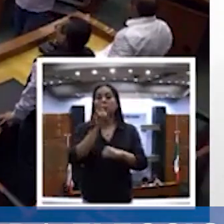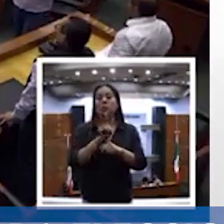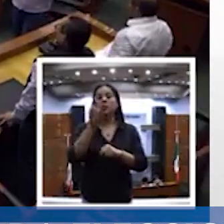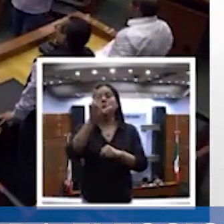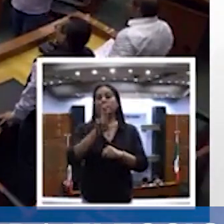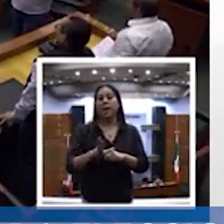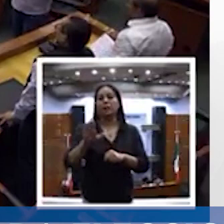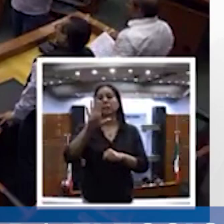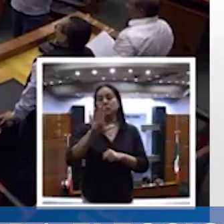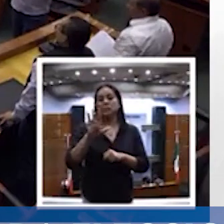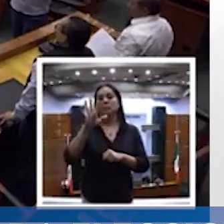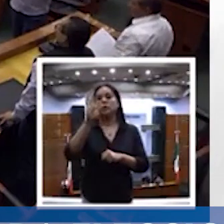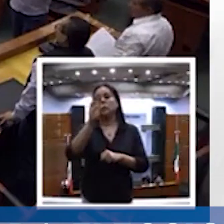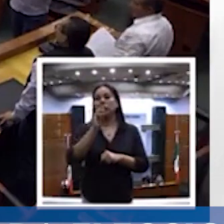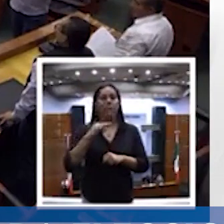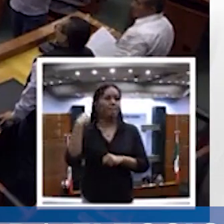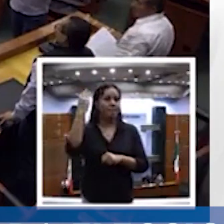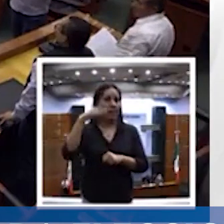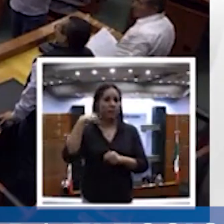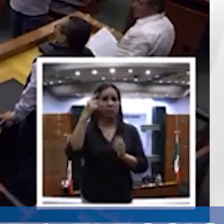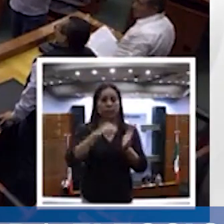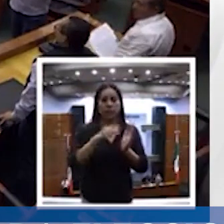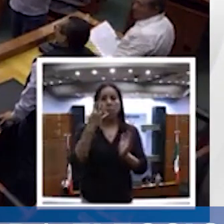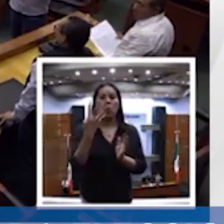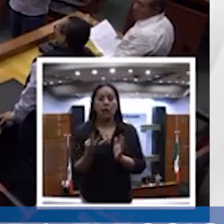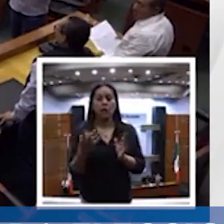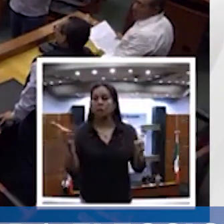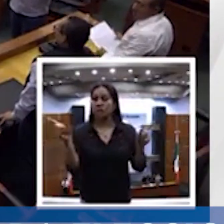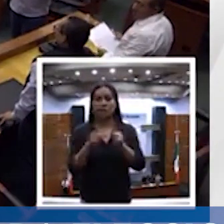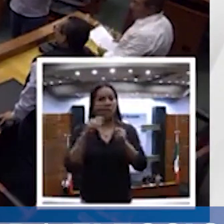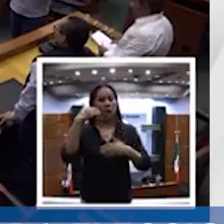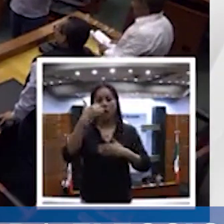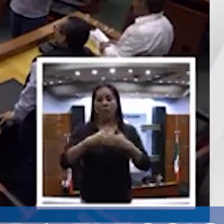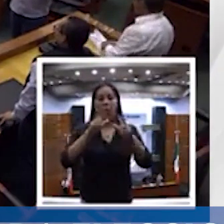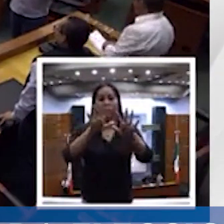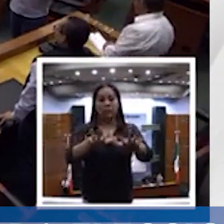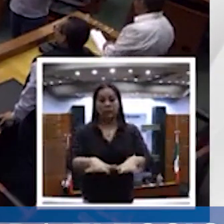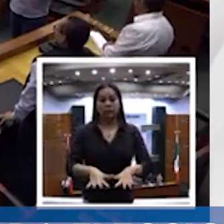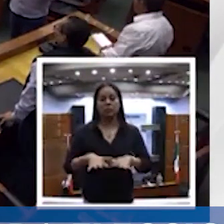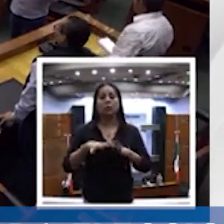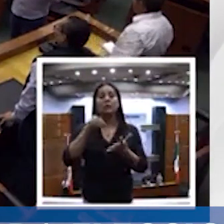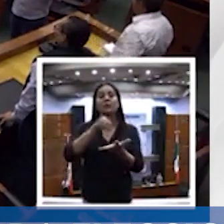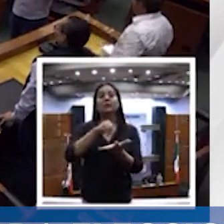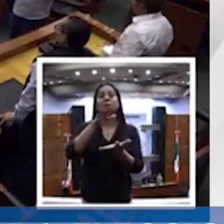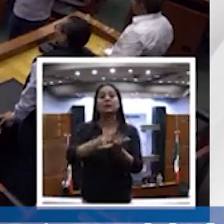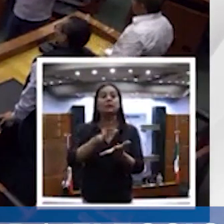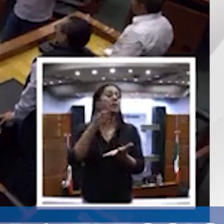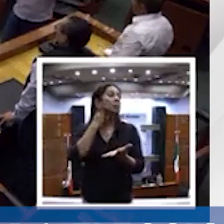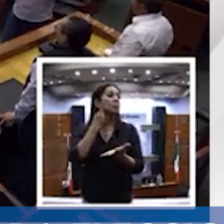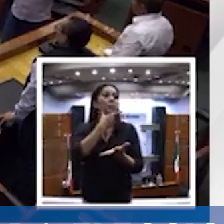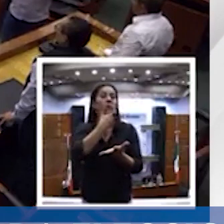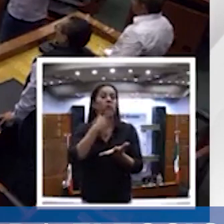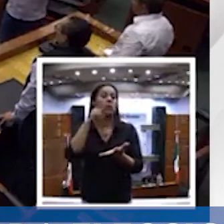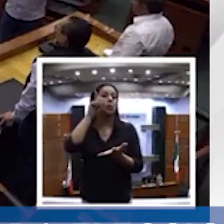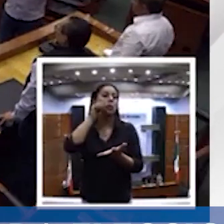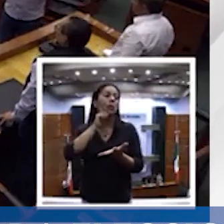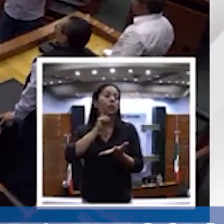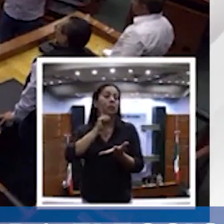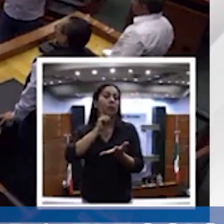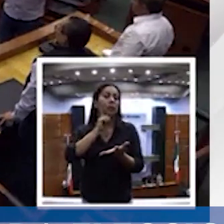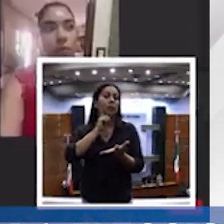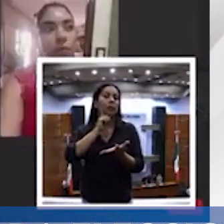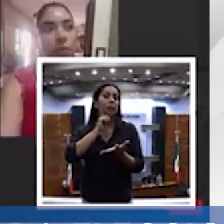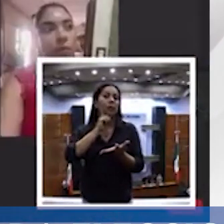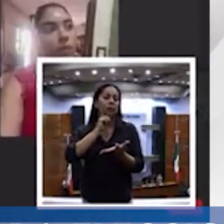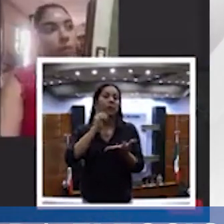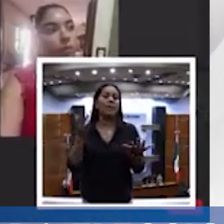Javier por Ana Hernández Pablo y la suplente de la perredista janelli Hernández Martínez Cintia del Carmen Corona García